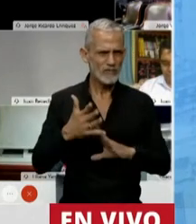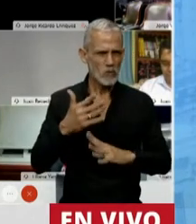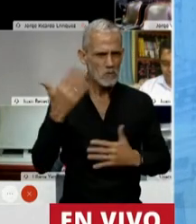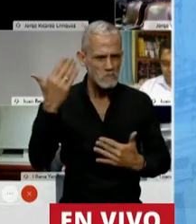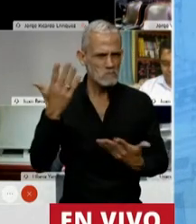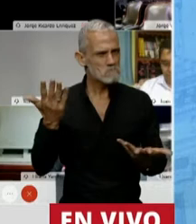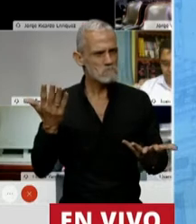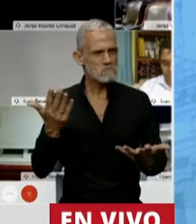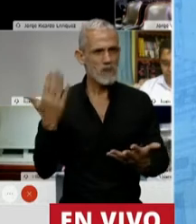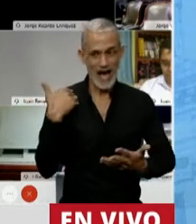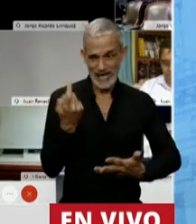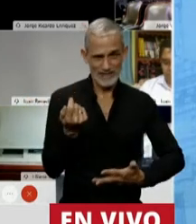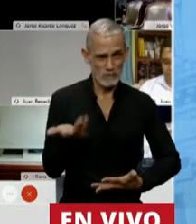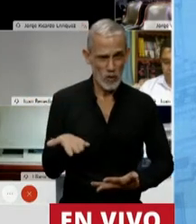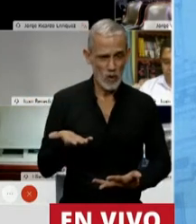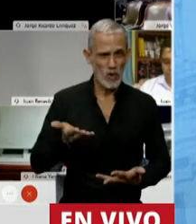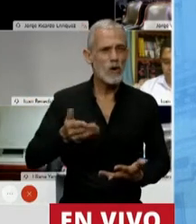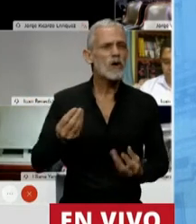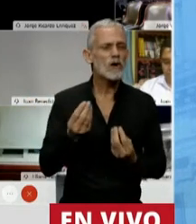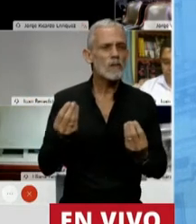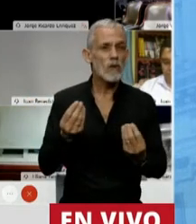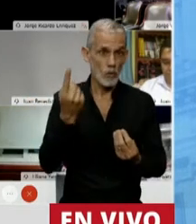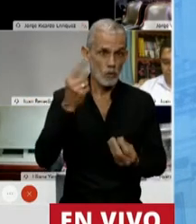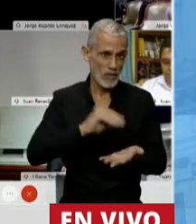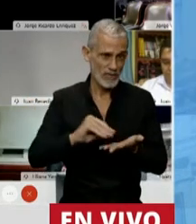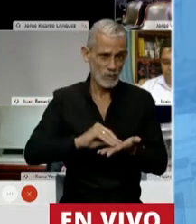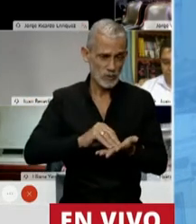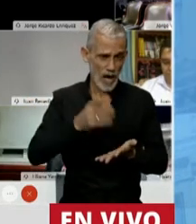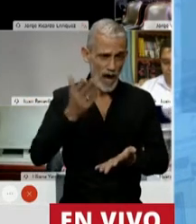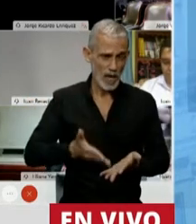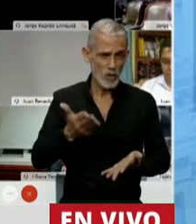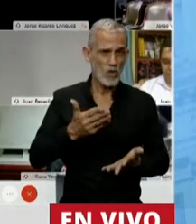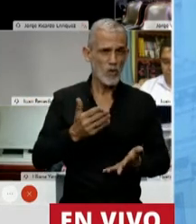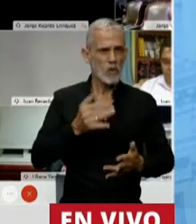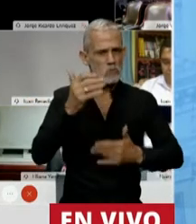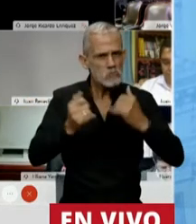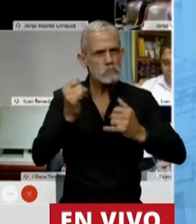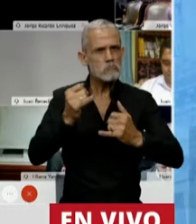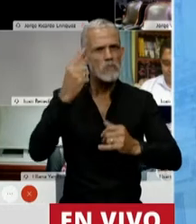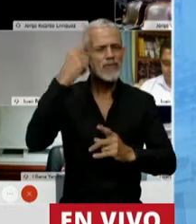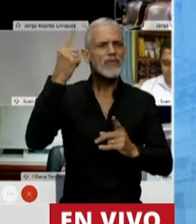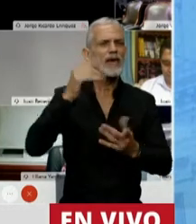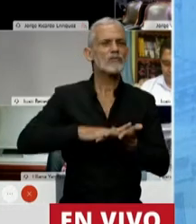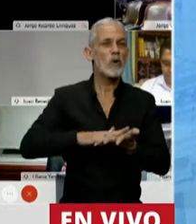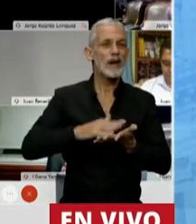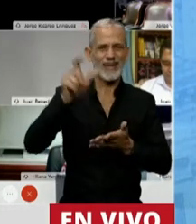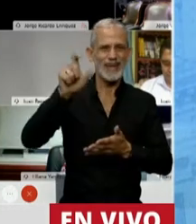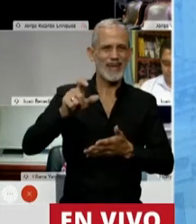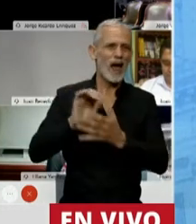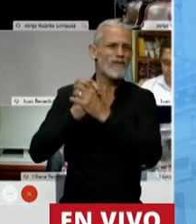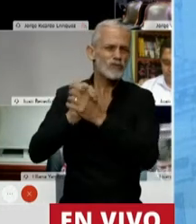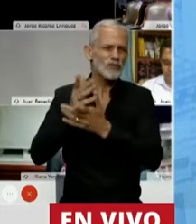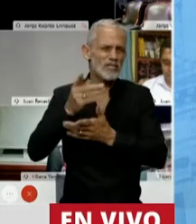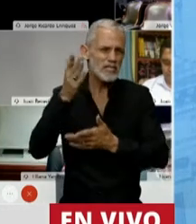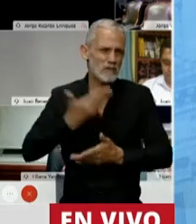Inclusive hasta hace un momento, donde un diputado expresaba su concepto para con el presidente Alfonsín y